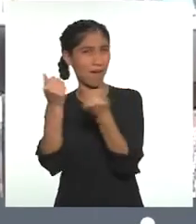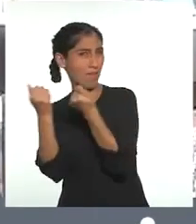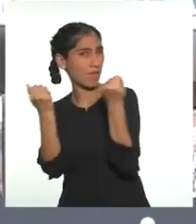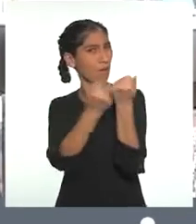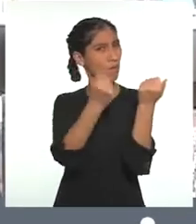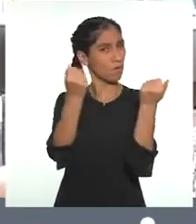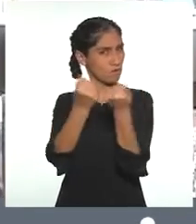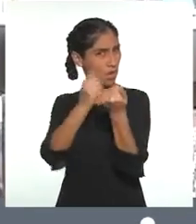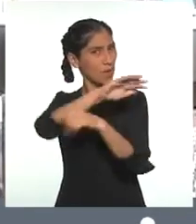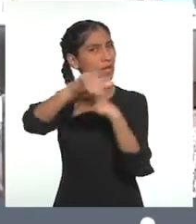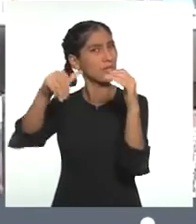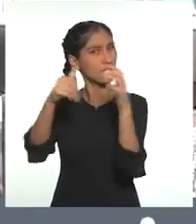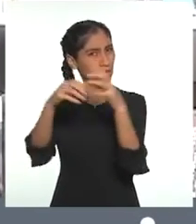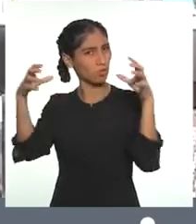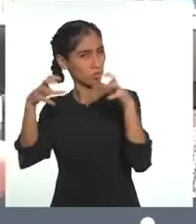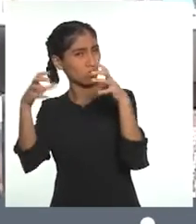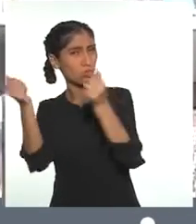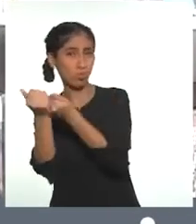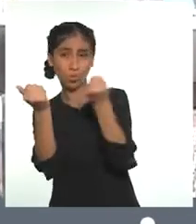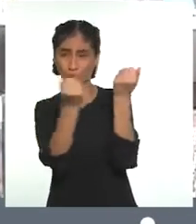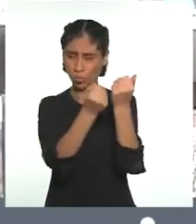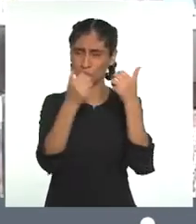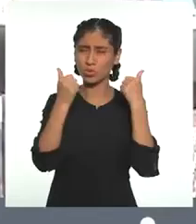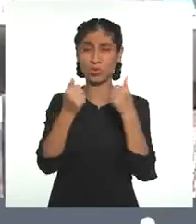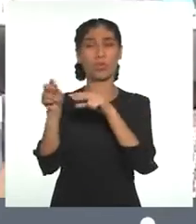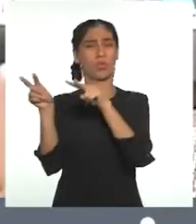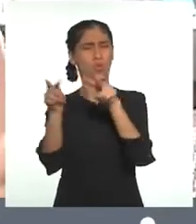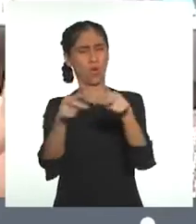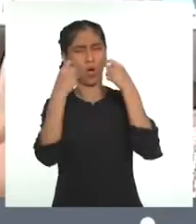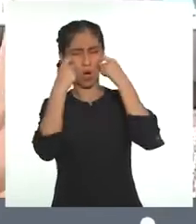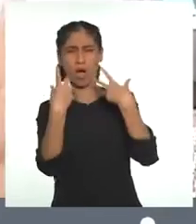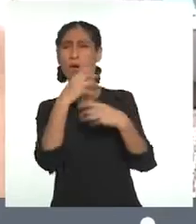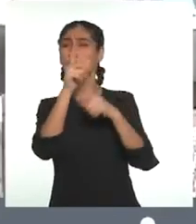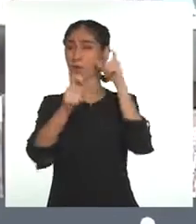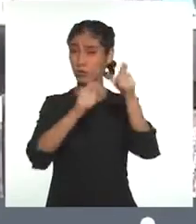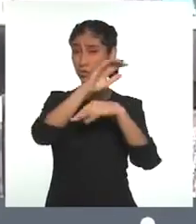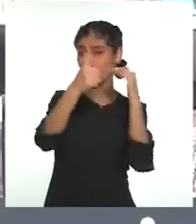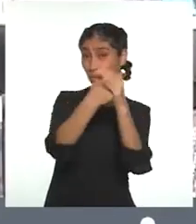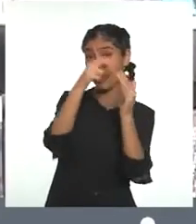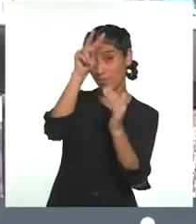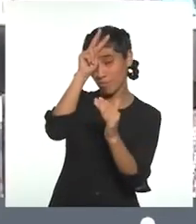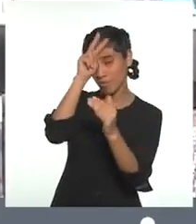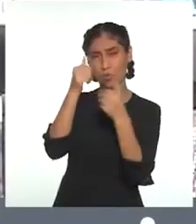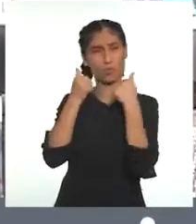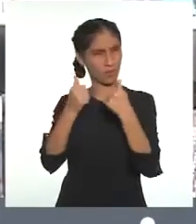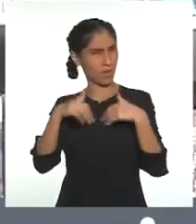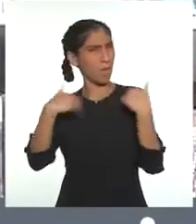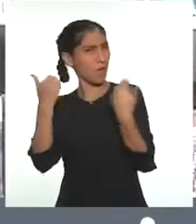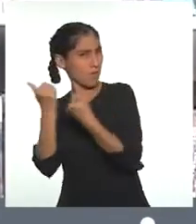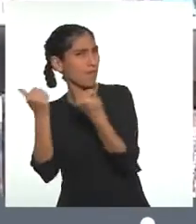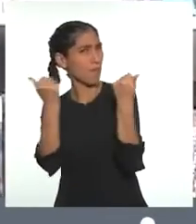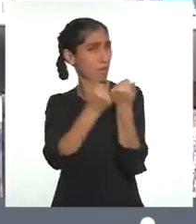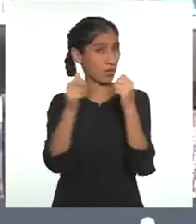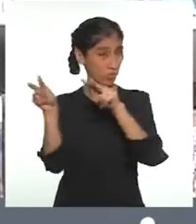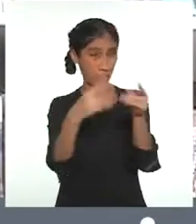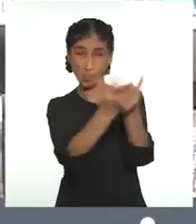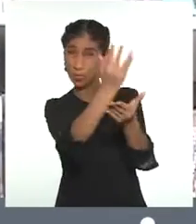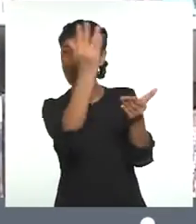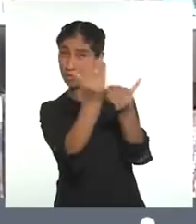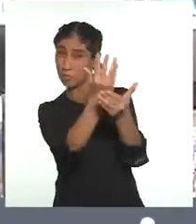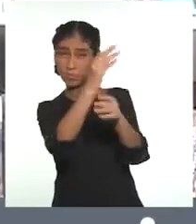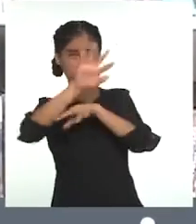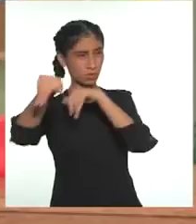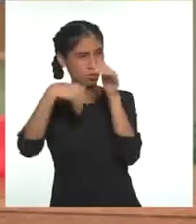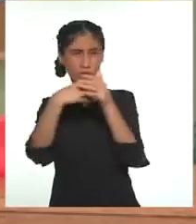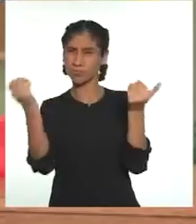hospital, que habla muy bien de cómo los peruanos podemos hacer fuerza común ante una situación tan